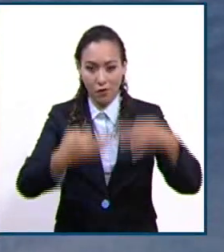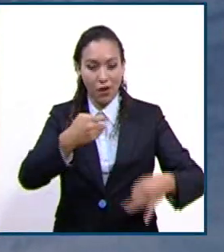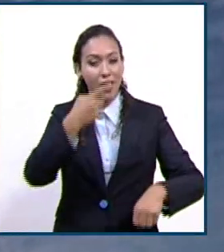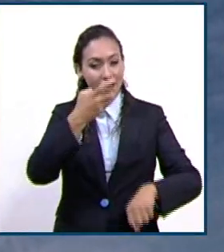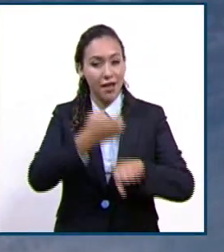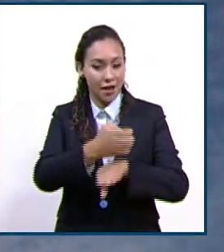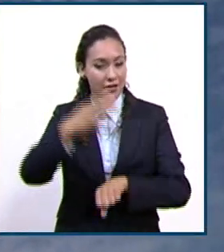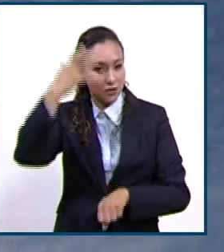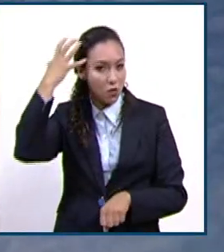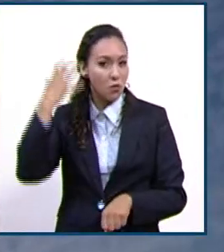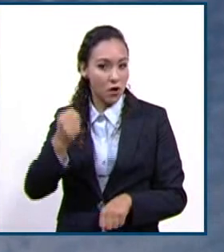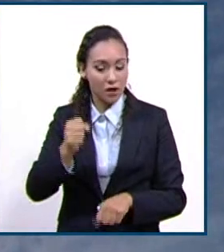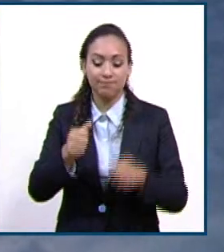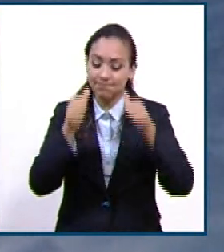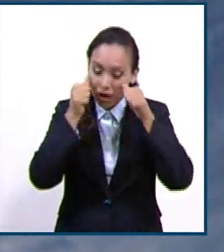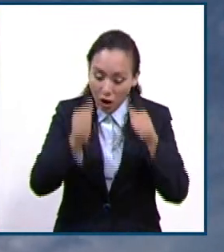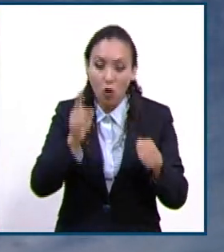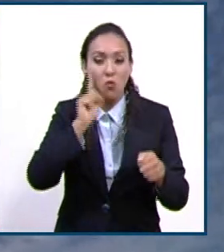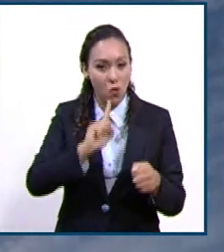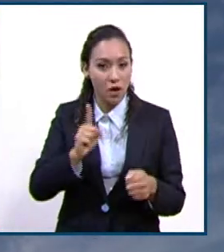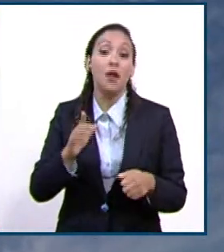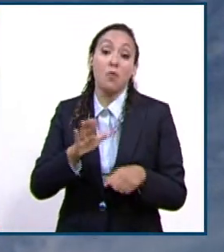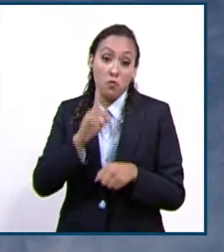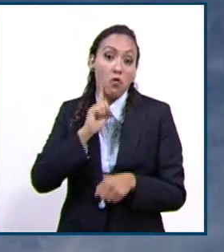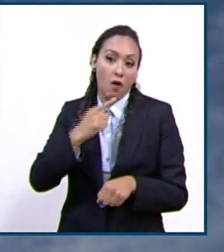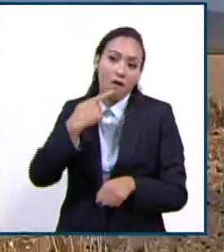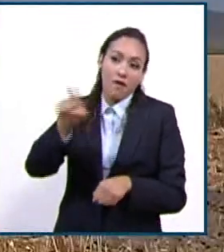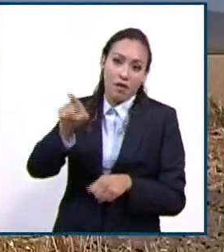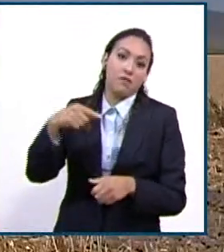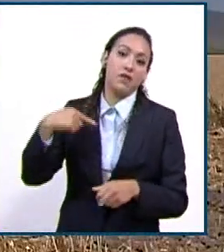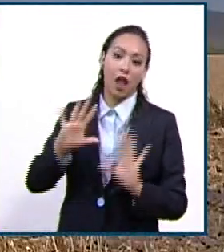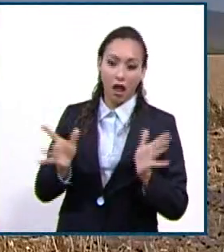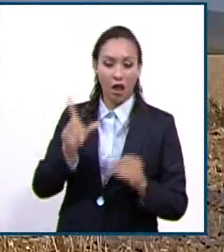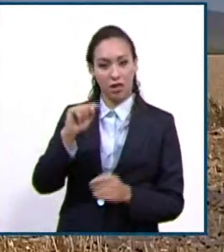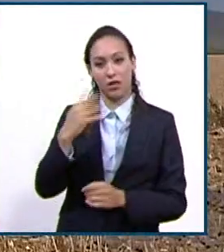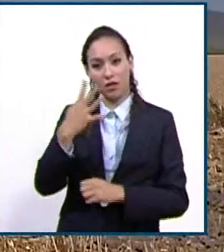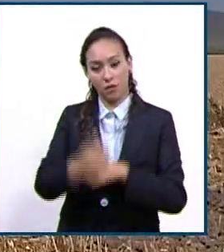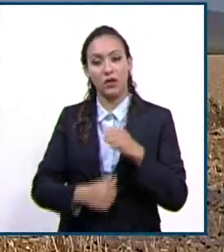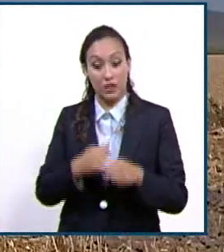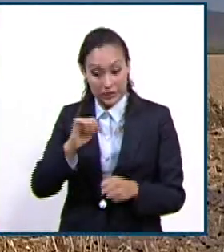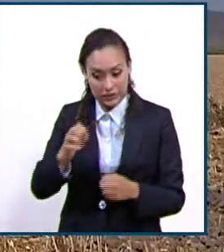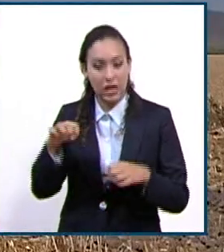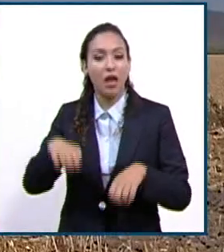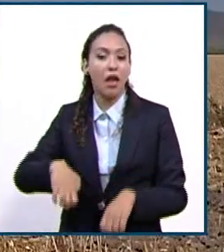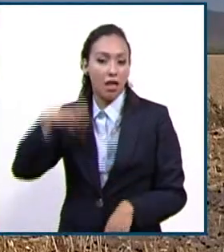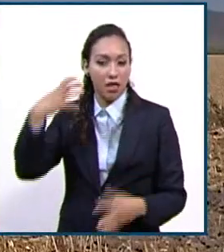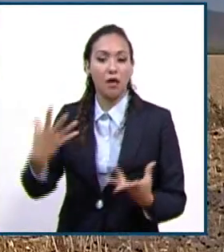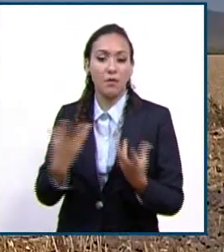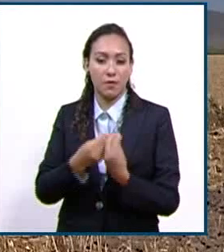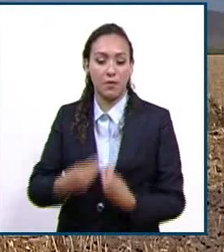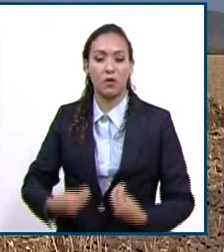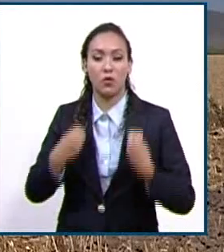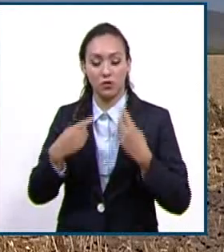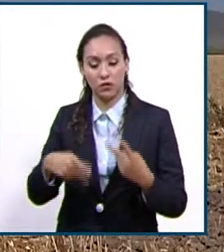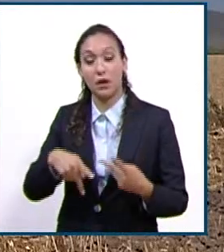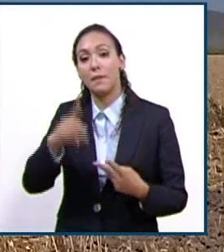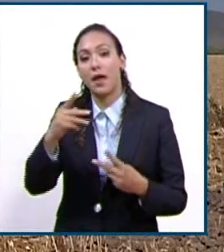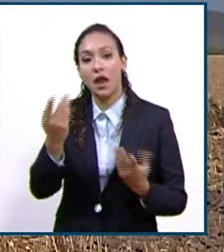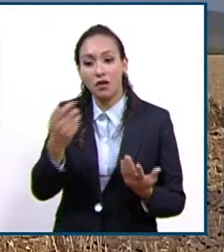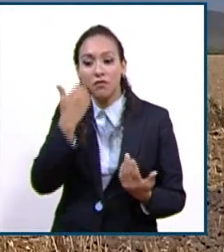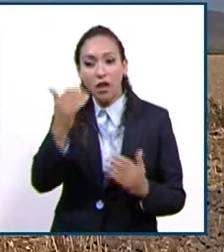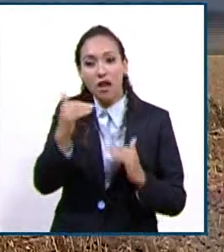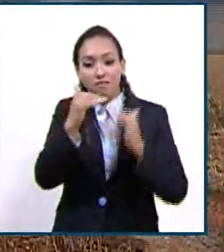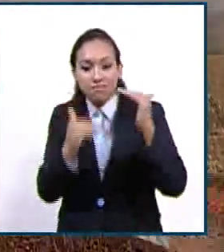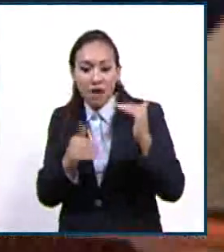Morelos atender la solicitud de la quejosa, no solo tomando en cuenta la edad de la pareja, sino también la desigualdad de género